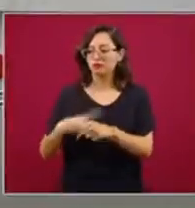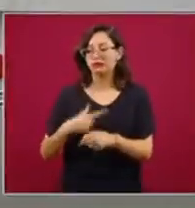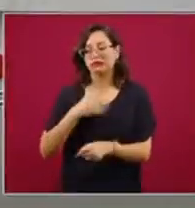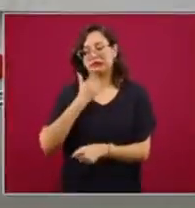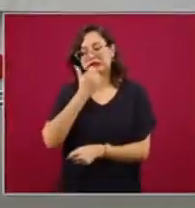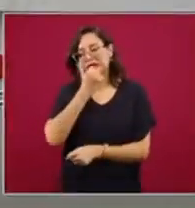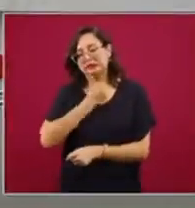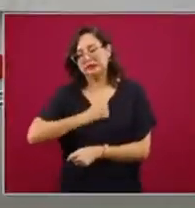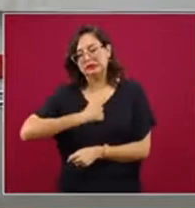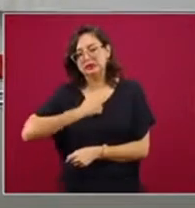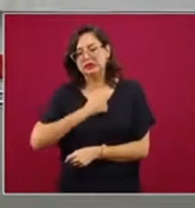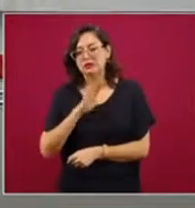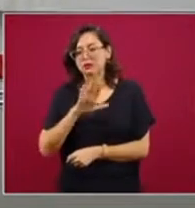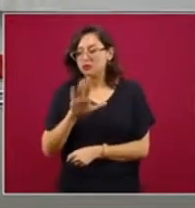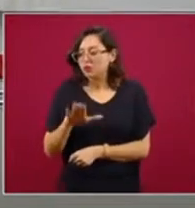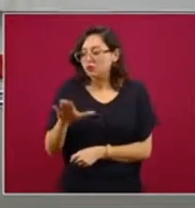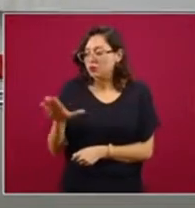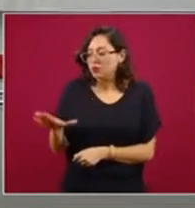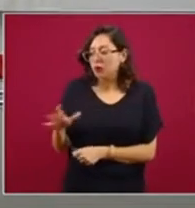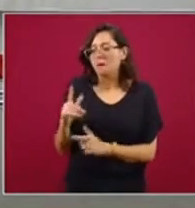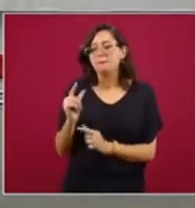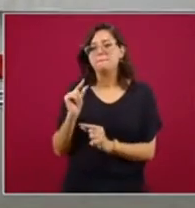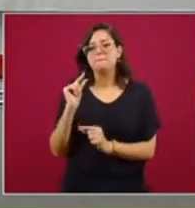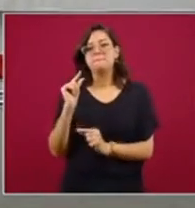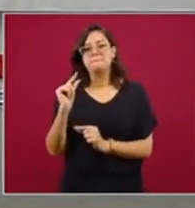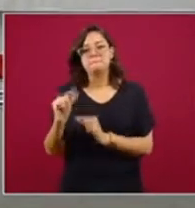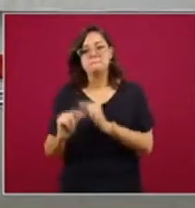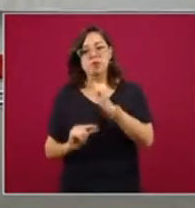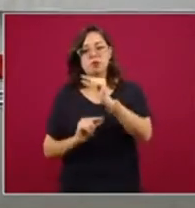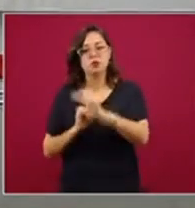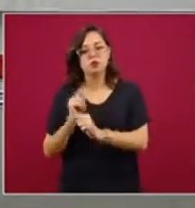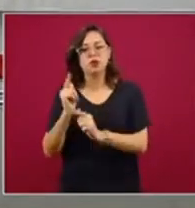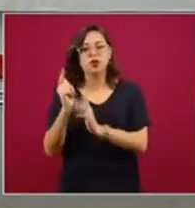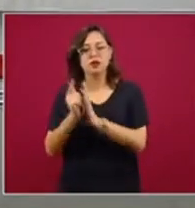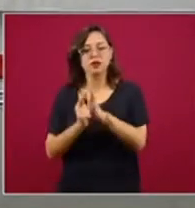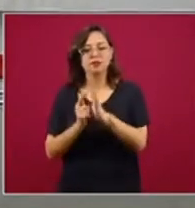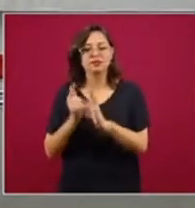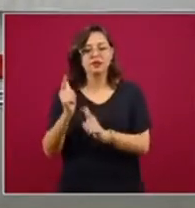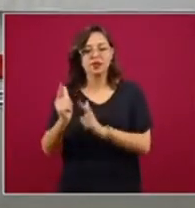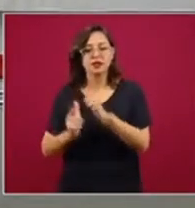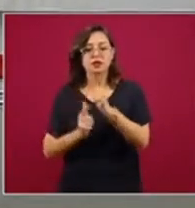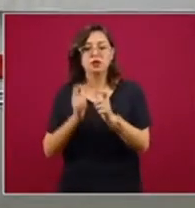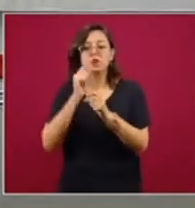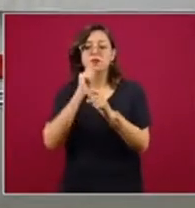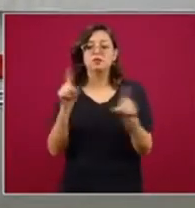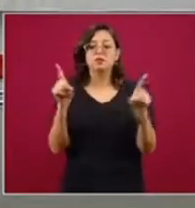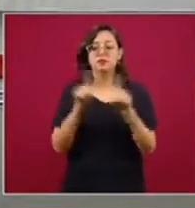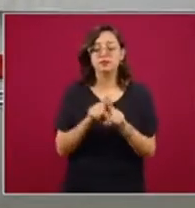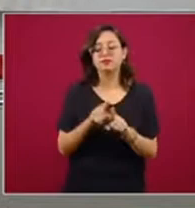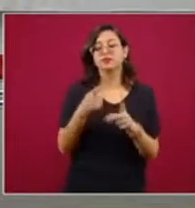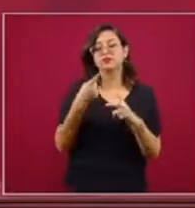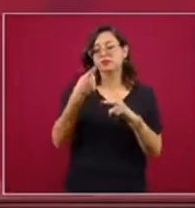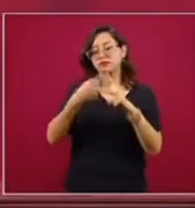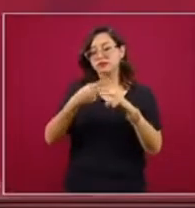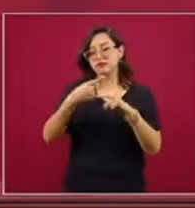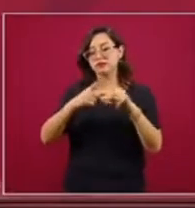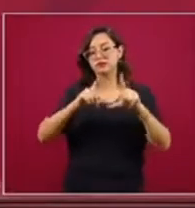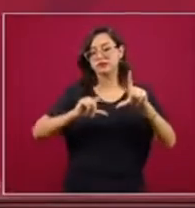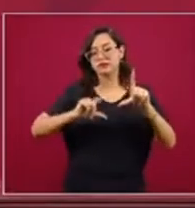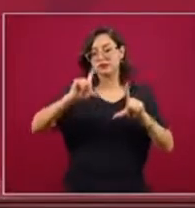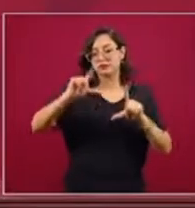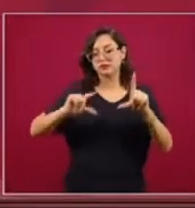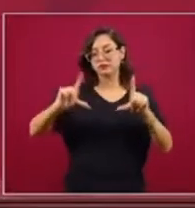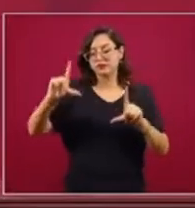con ustedes 3 animaciones de unas gráficas que hemos tomado de un